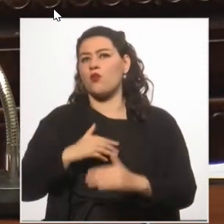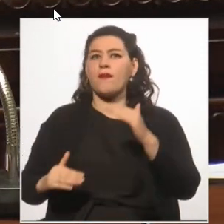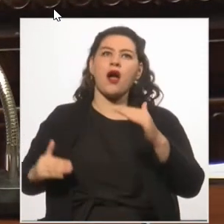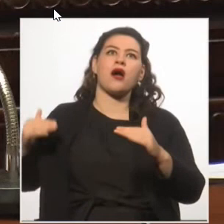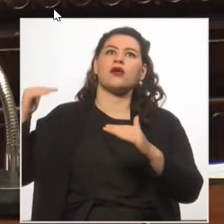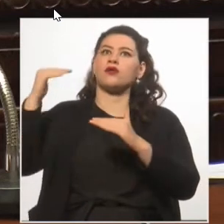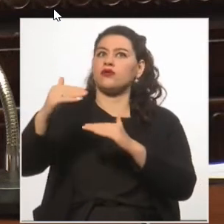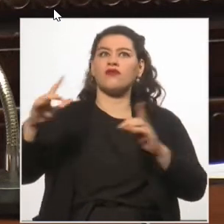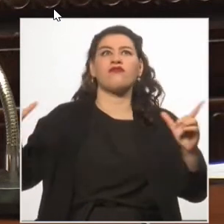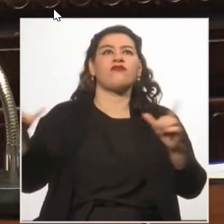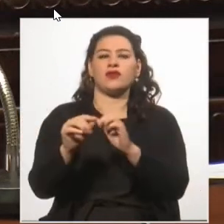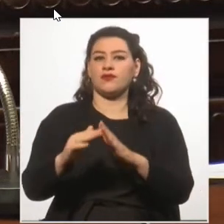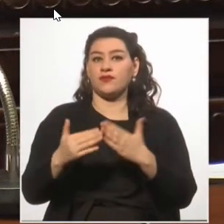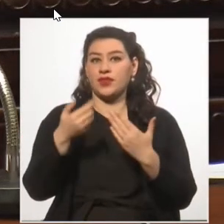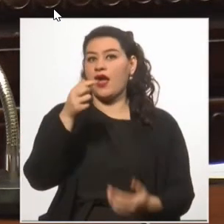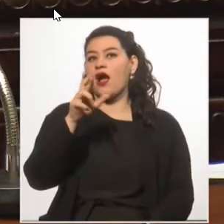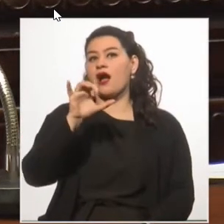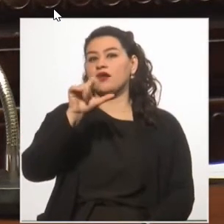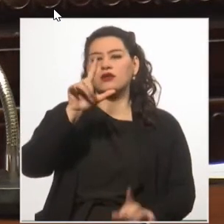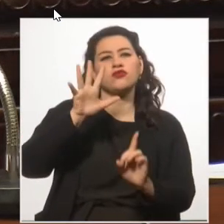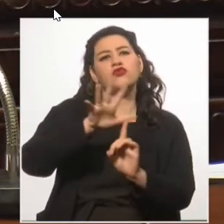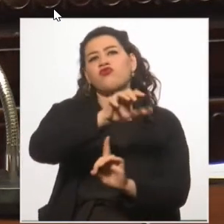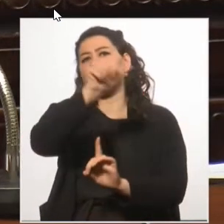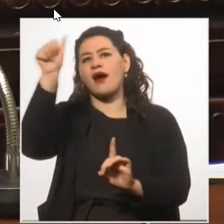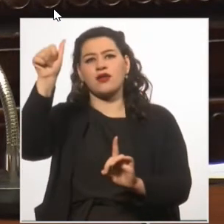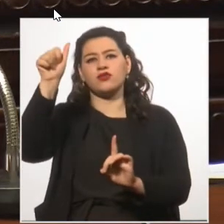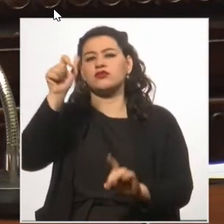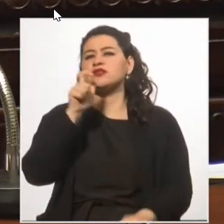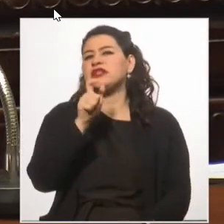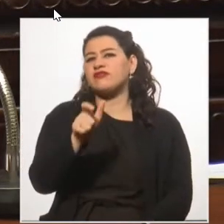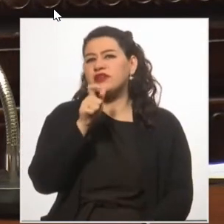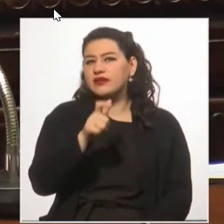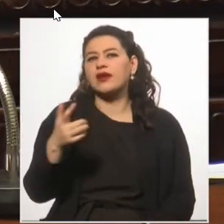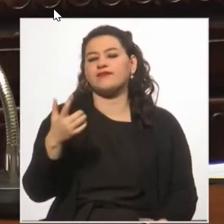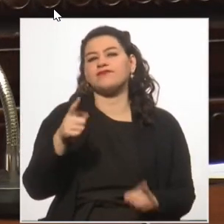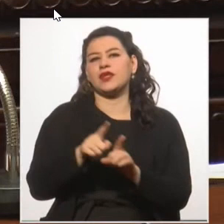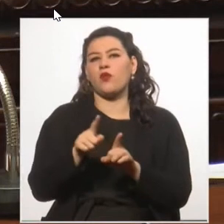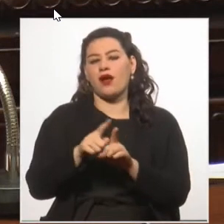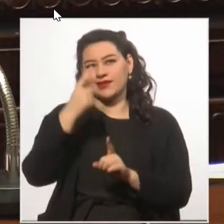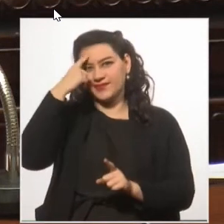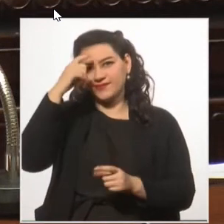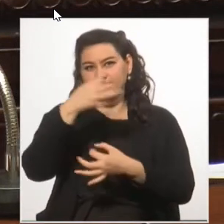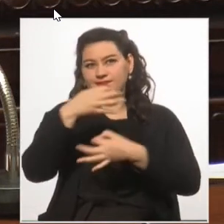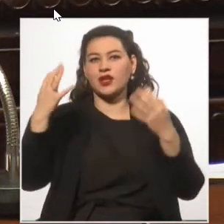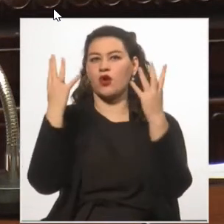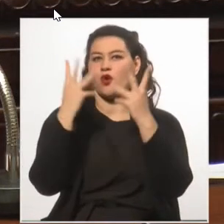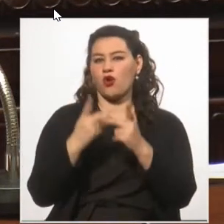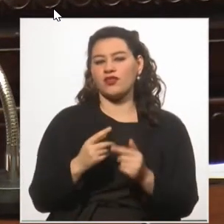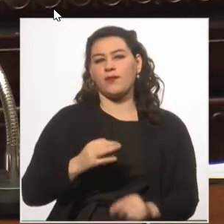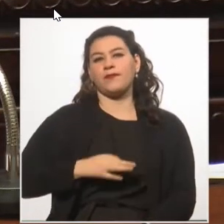de toda obra. Ariel triunfante significa idealidad y orden en la